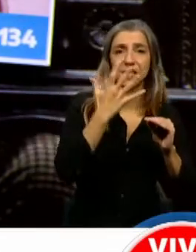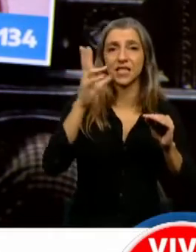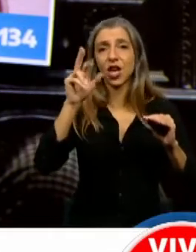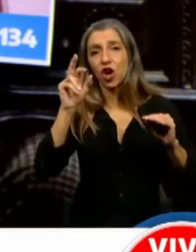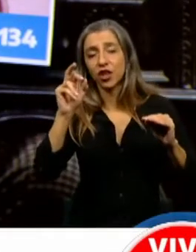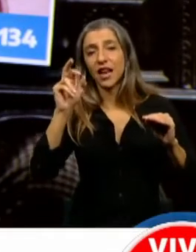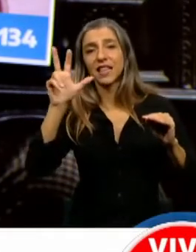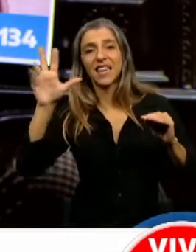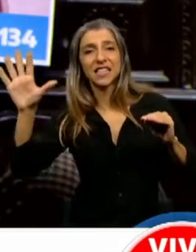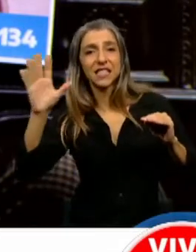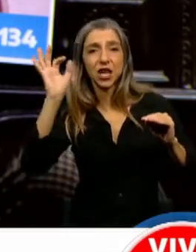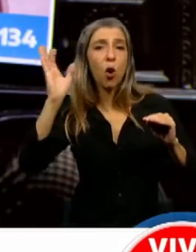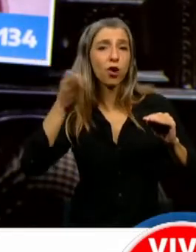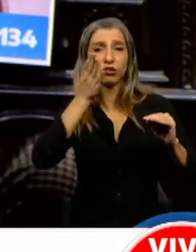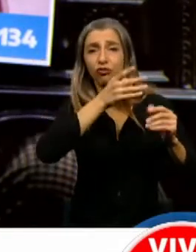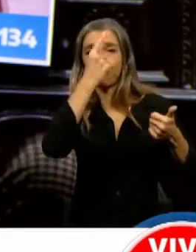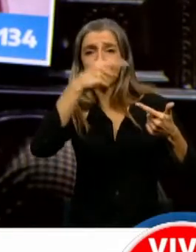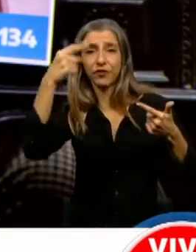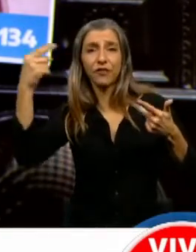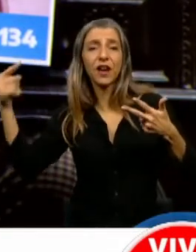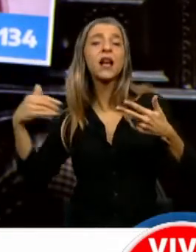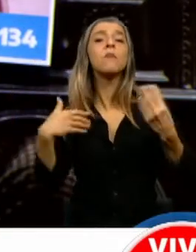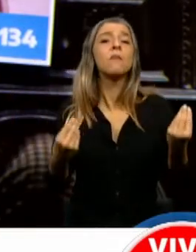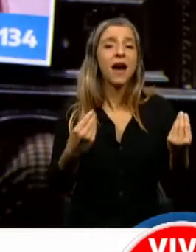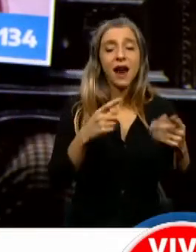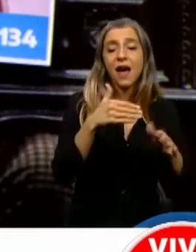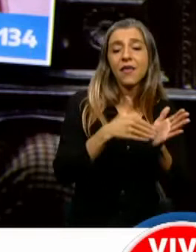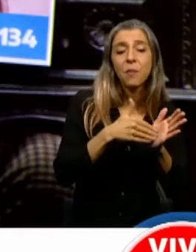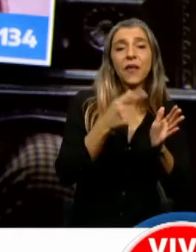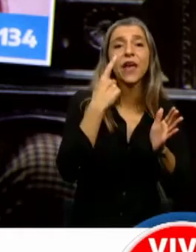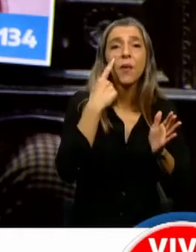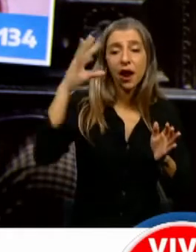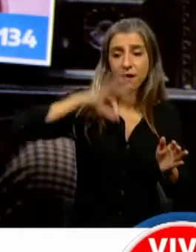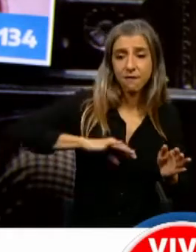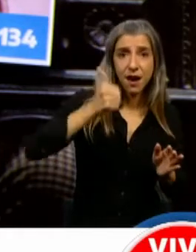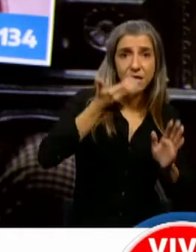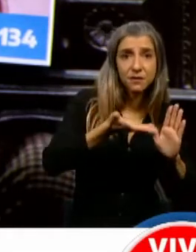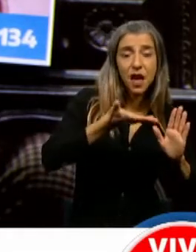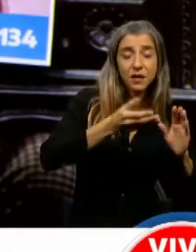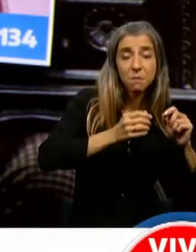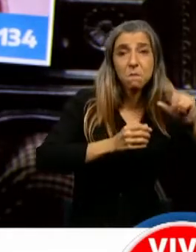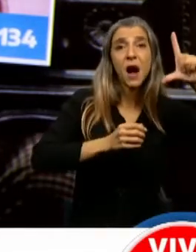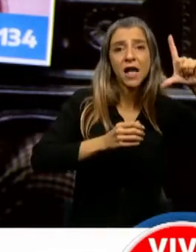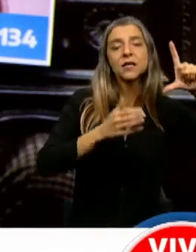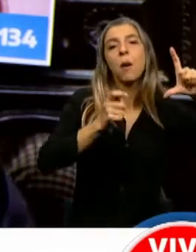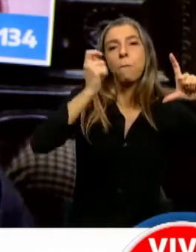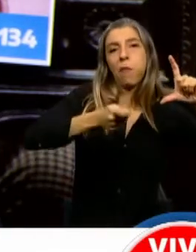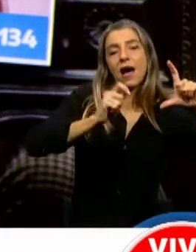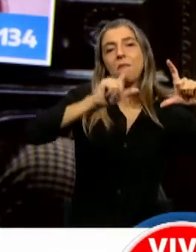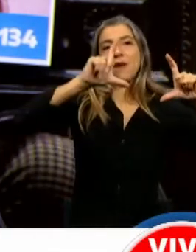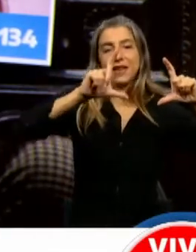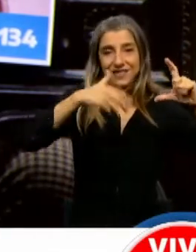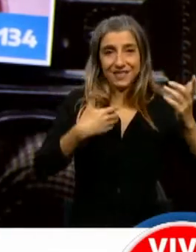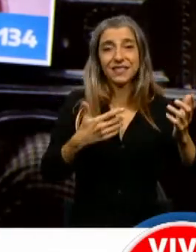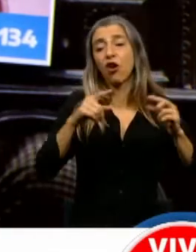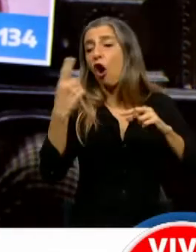chica, sino porque en definitiva pagara más quien ganara más y estuviera en mejores condiciones de aportar para el